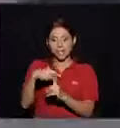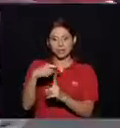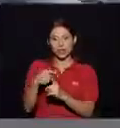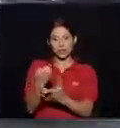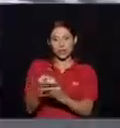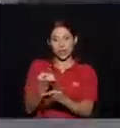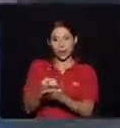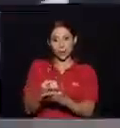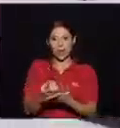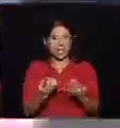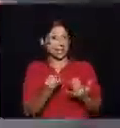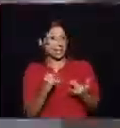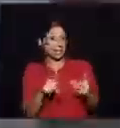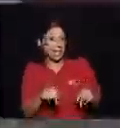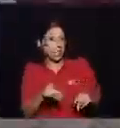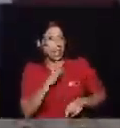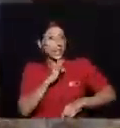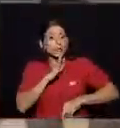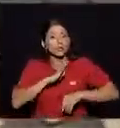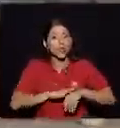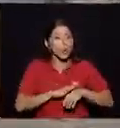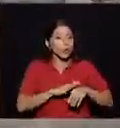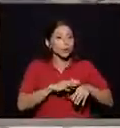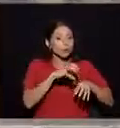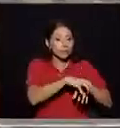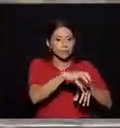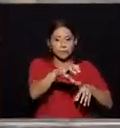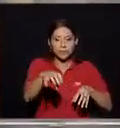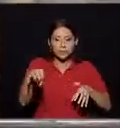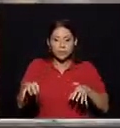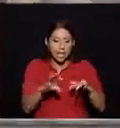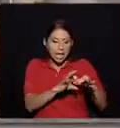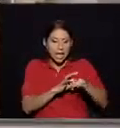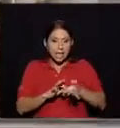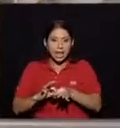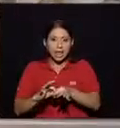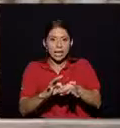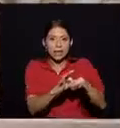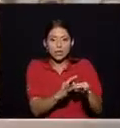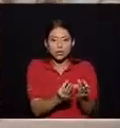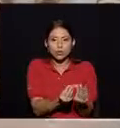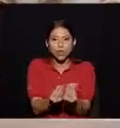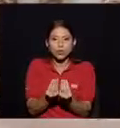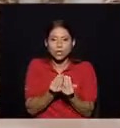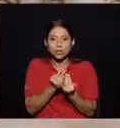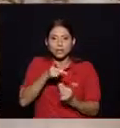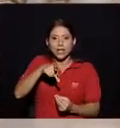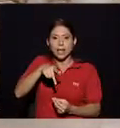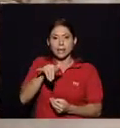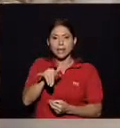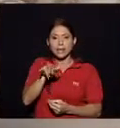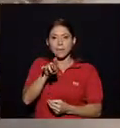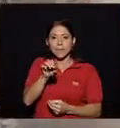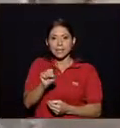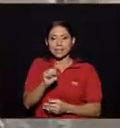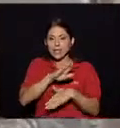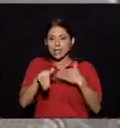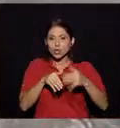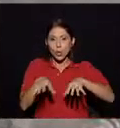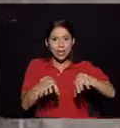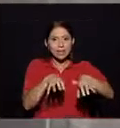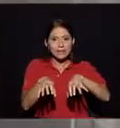de encadenamientos productivos, de las pymes y de toda esta actividad potencial que hay a nivel de Costa